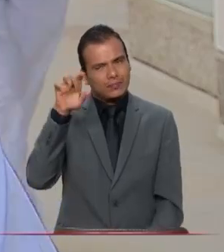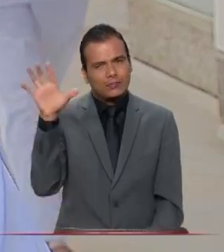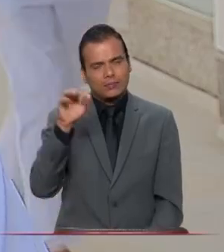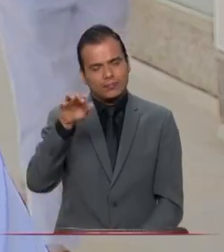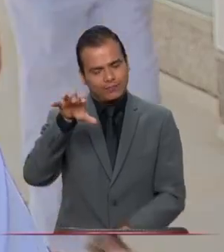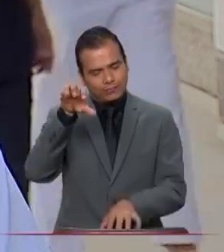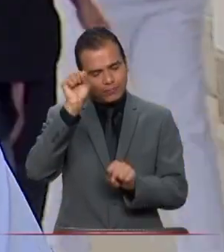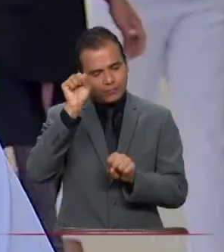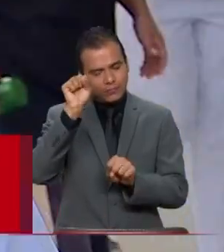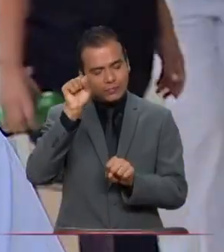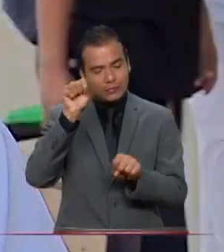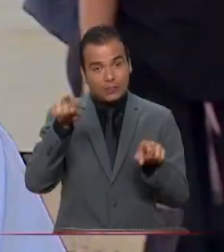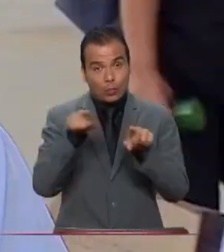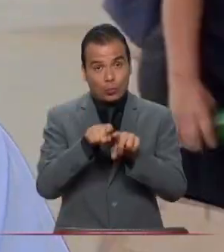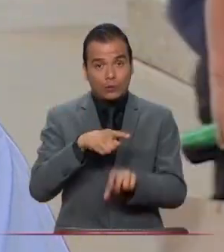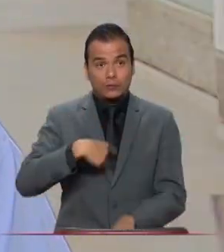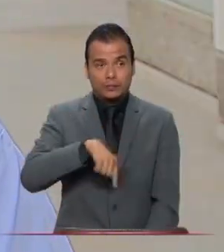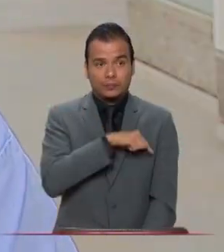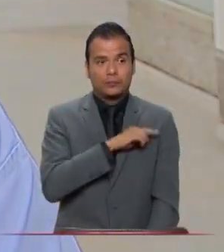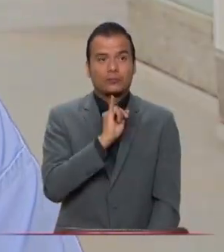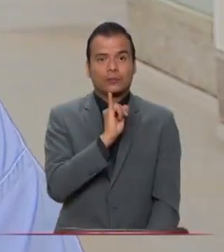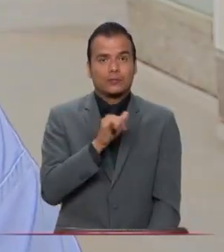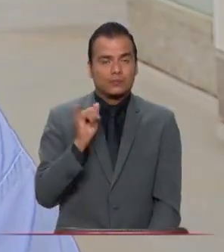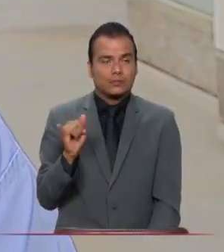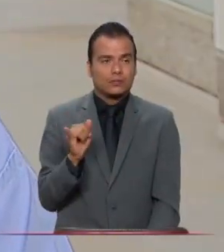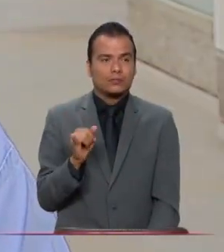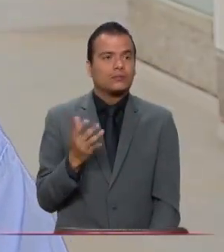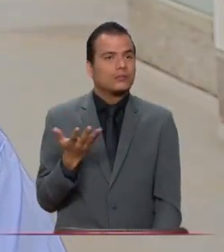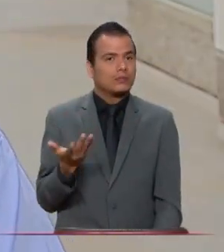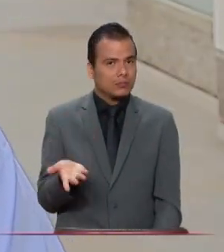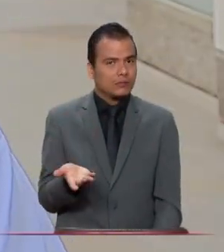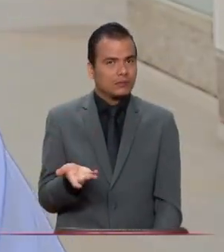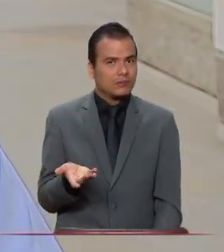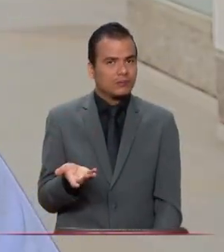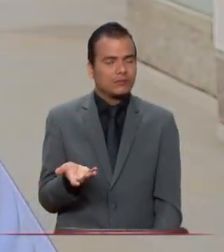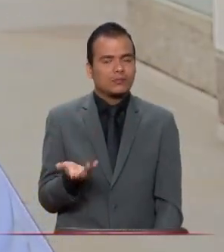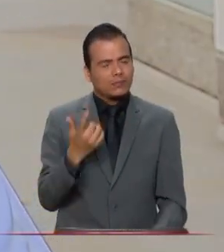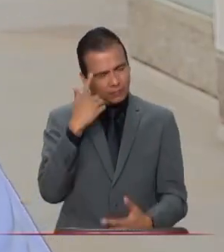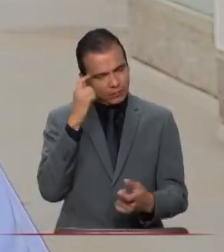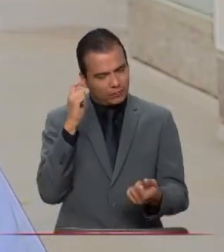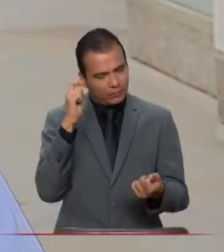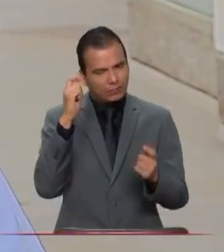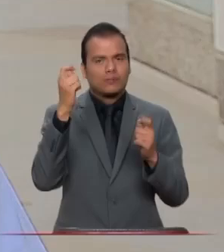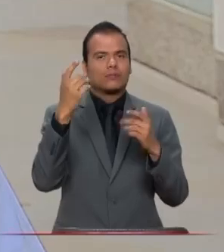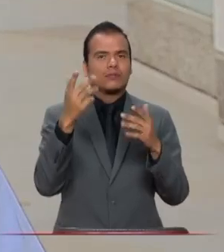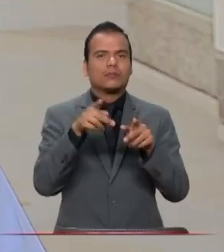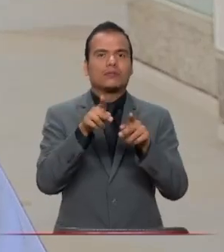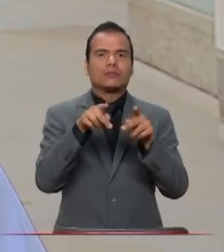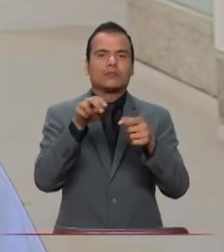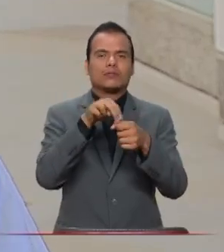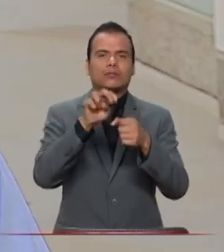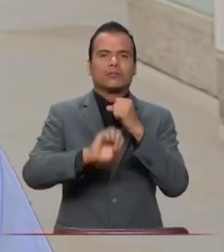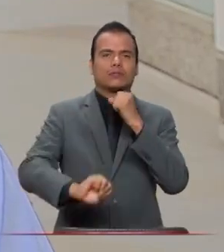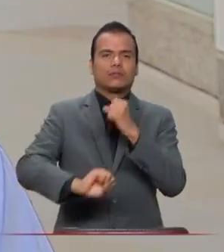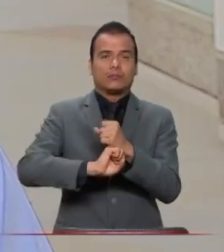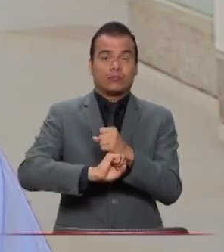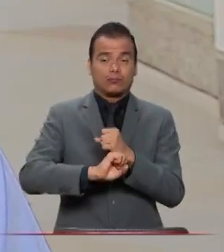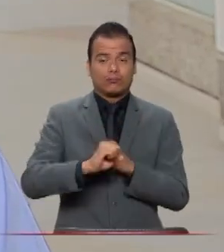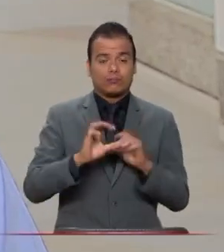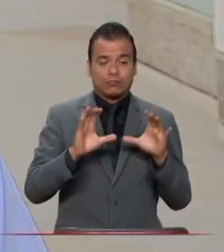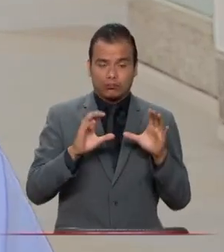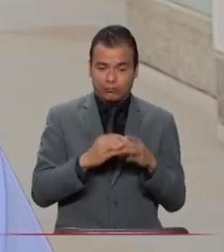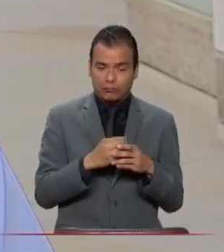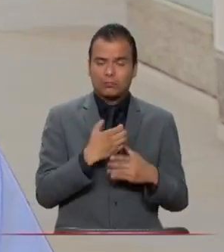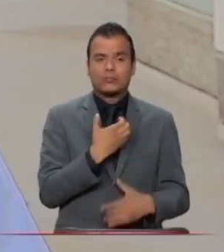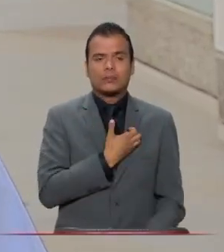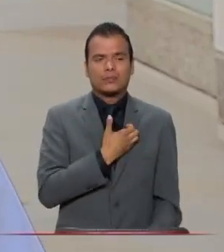lo estamos liderando en Jamundí, se realiza con las personas. Y en este caso, las alcaldías están